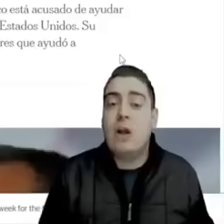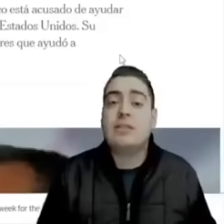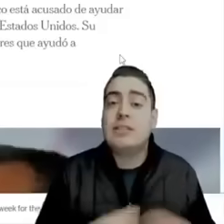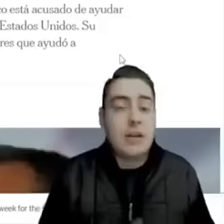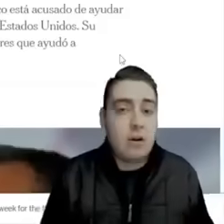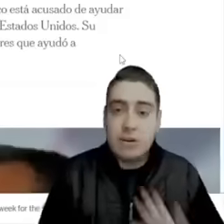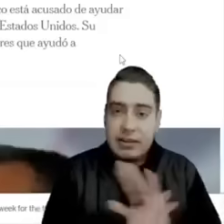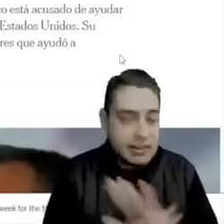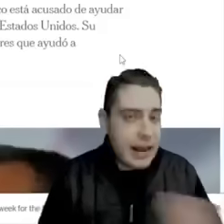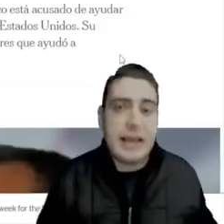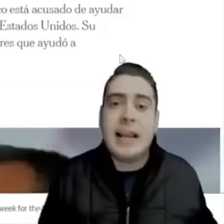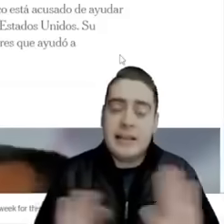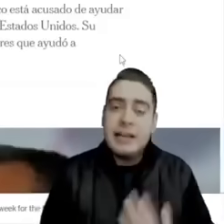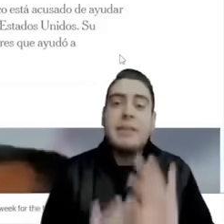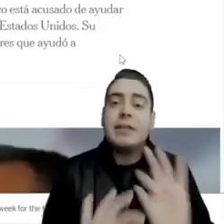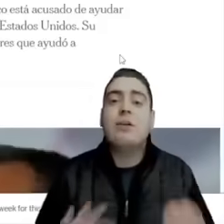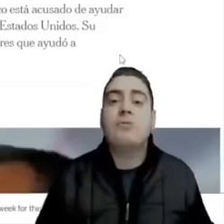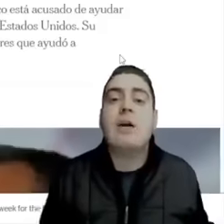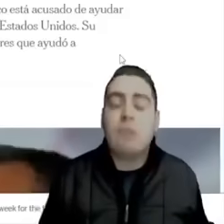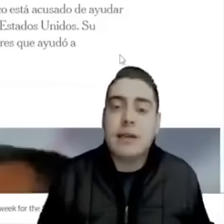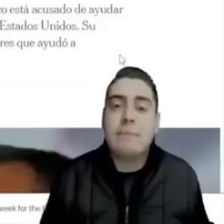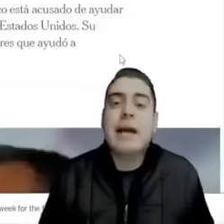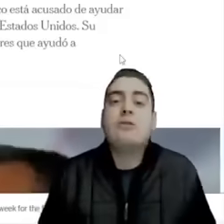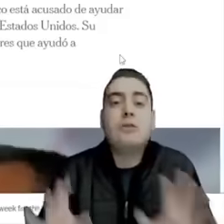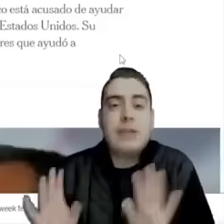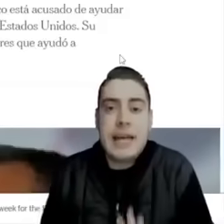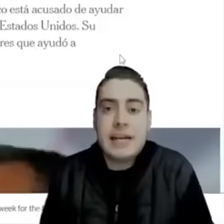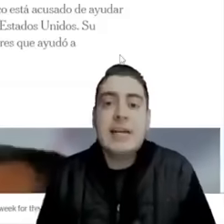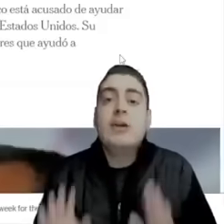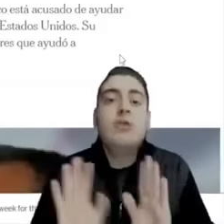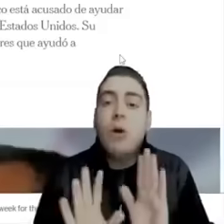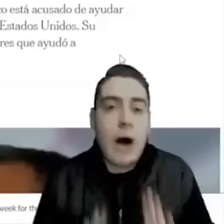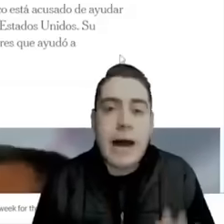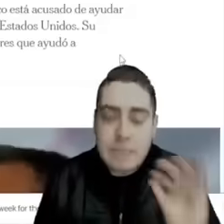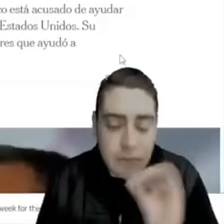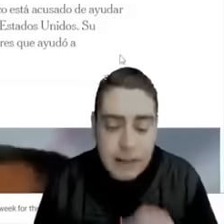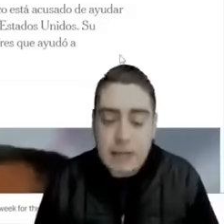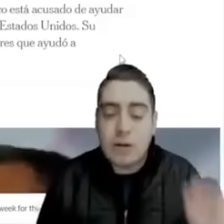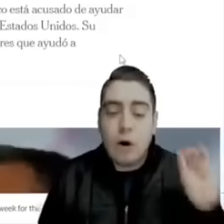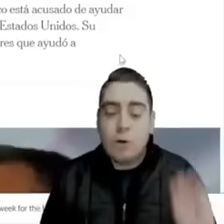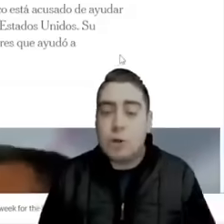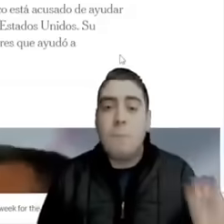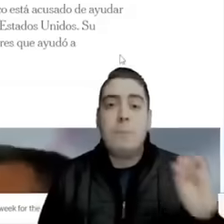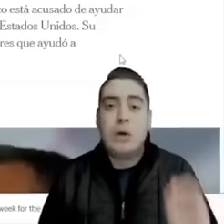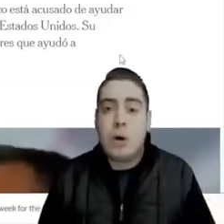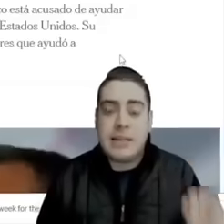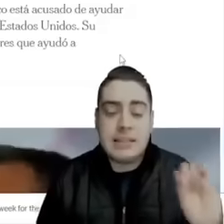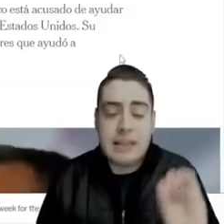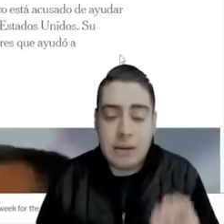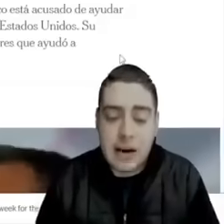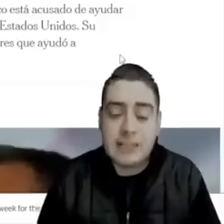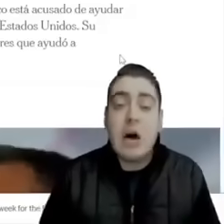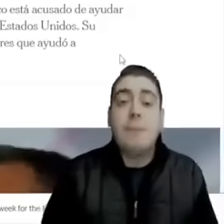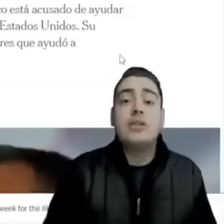millones los entregó tranquila y directamente como una cuota para que los protegieran. Solo ahí, por bajito, 8